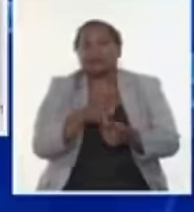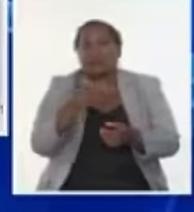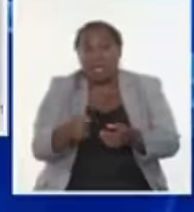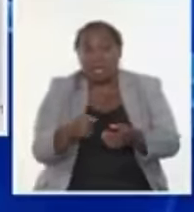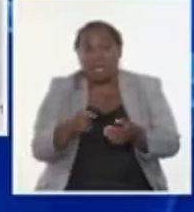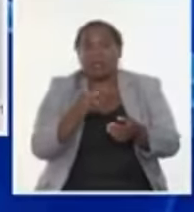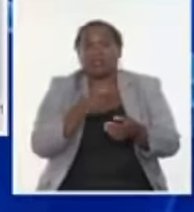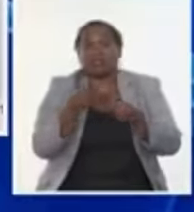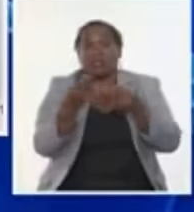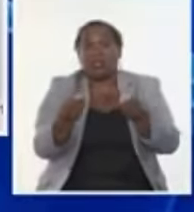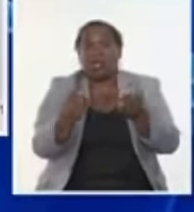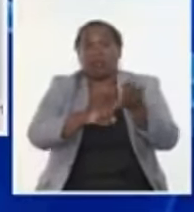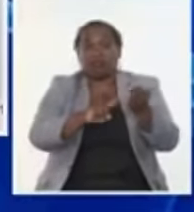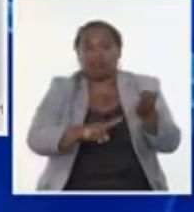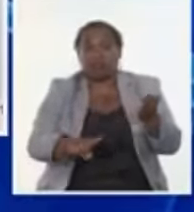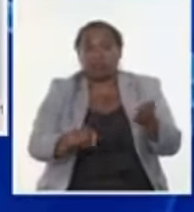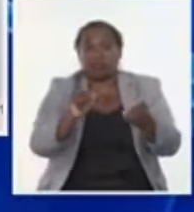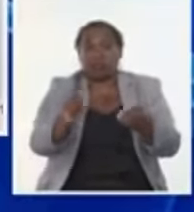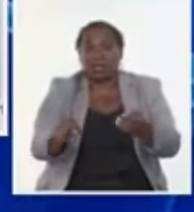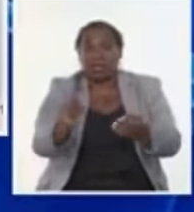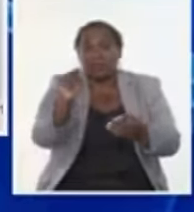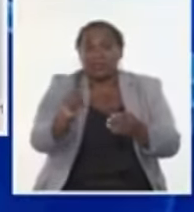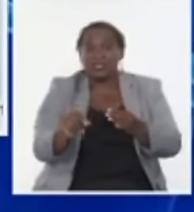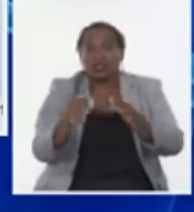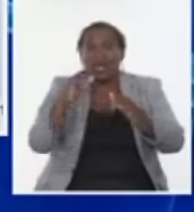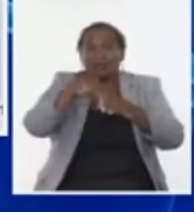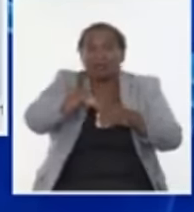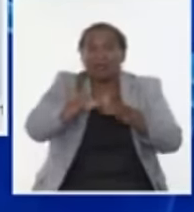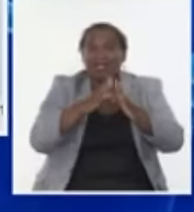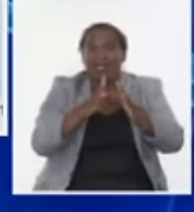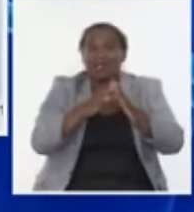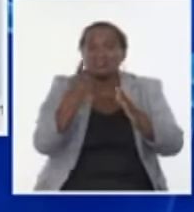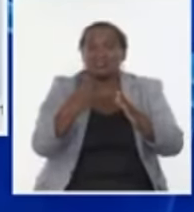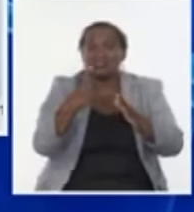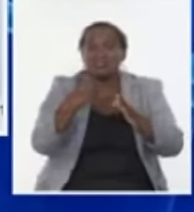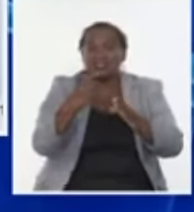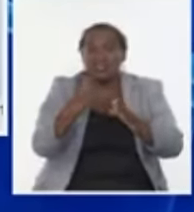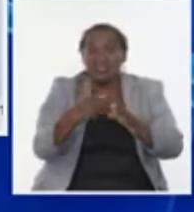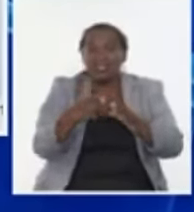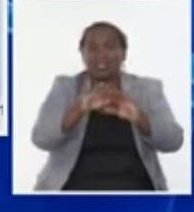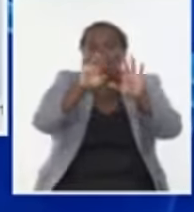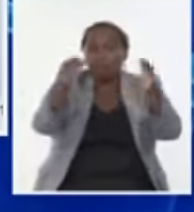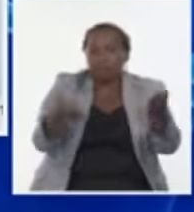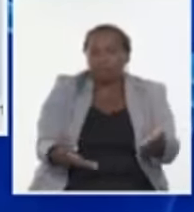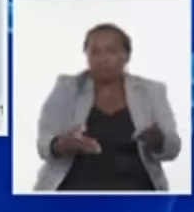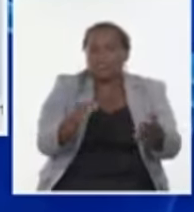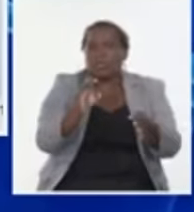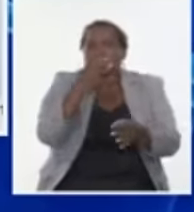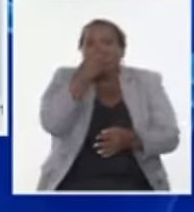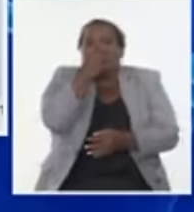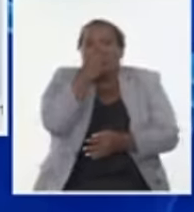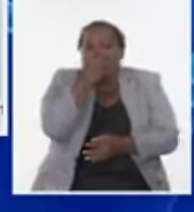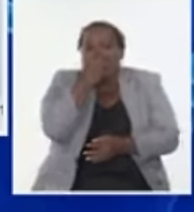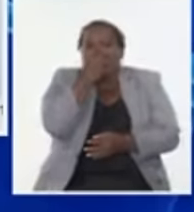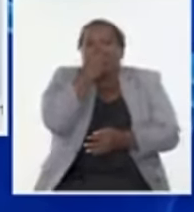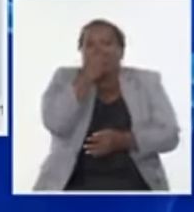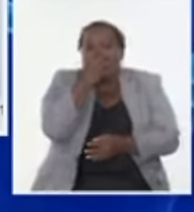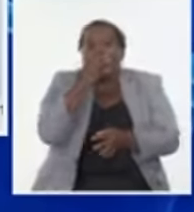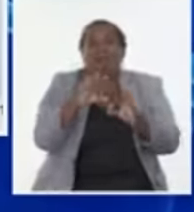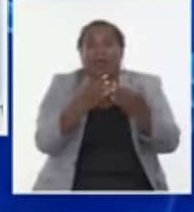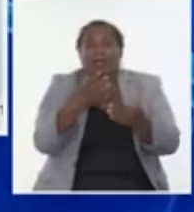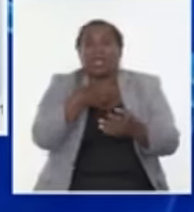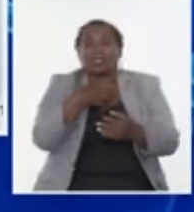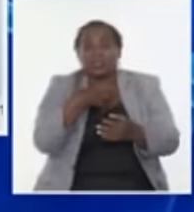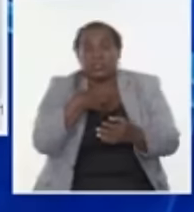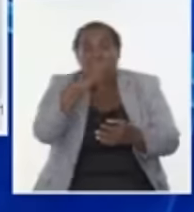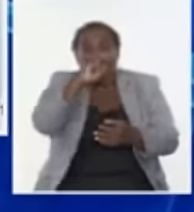mantener su vitalidad en el domicilio a núcleos familiares de pacientes enfermos. Hay familias que tienen un niño que